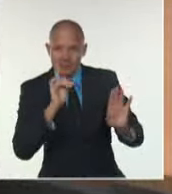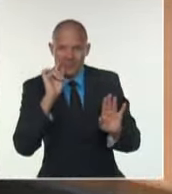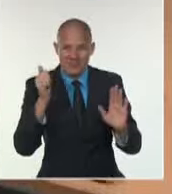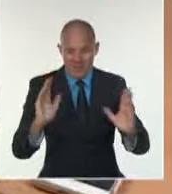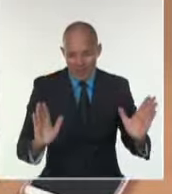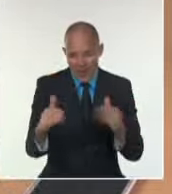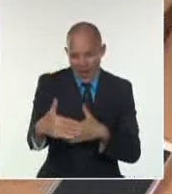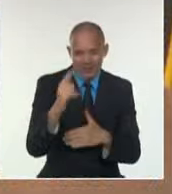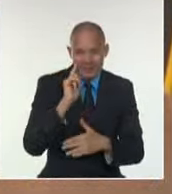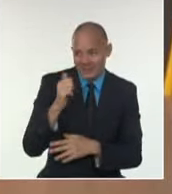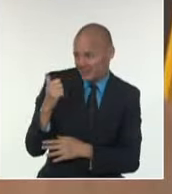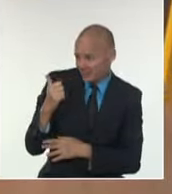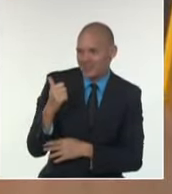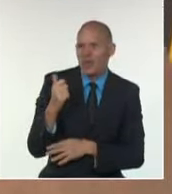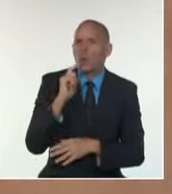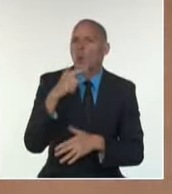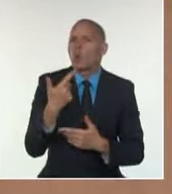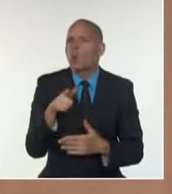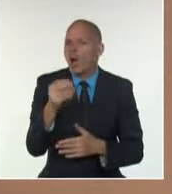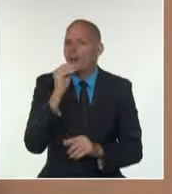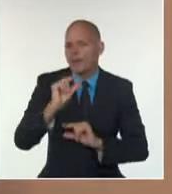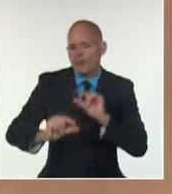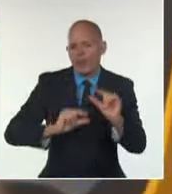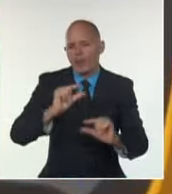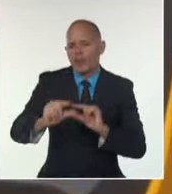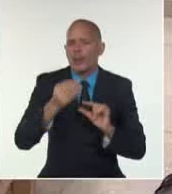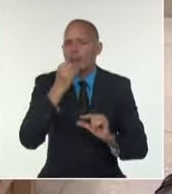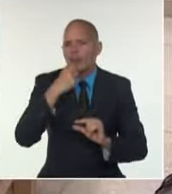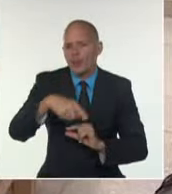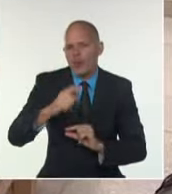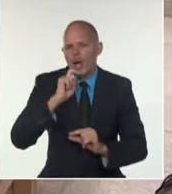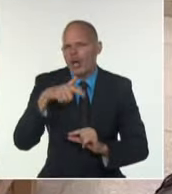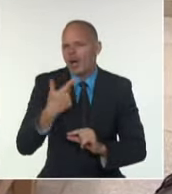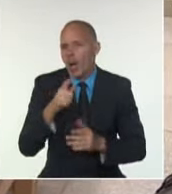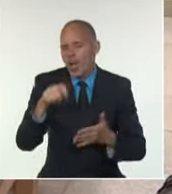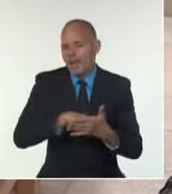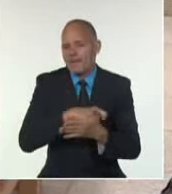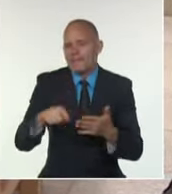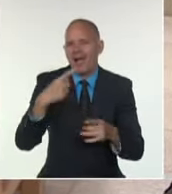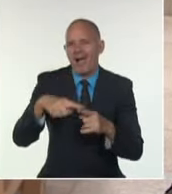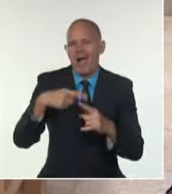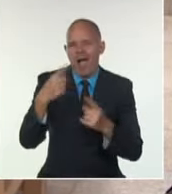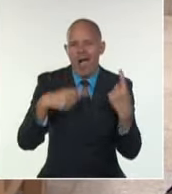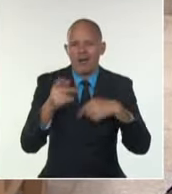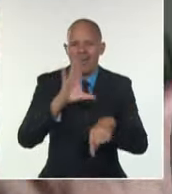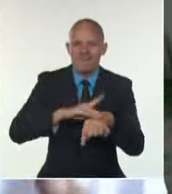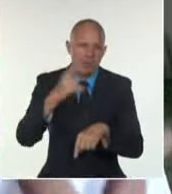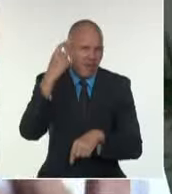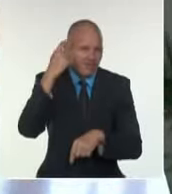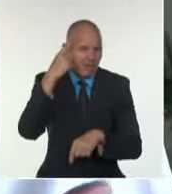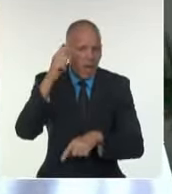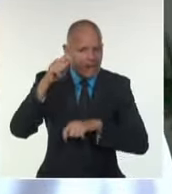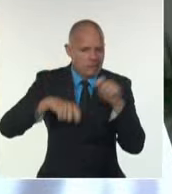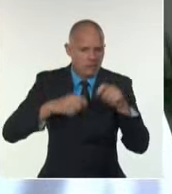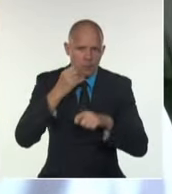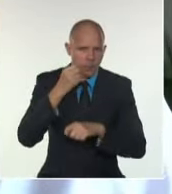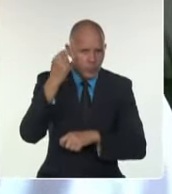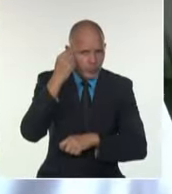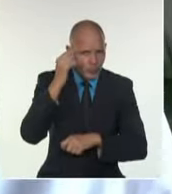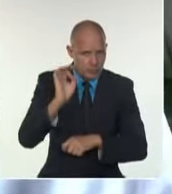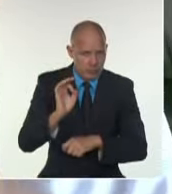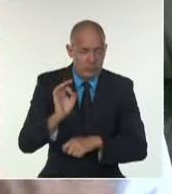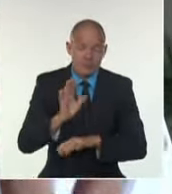avanza en la creación de un sistema para la planeación quirúrgica de patologías cerebrales. Uno puede obtener muchas